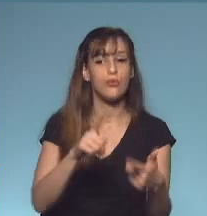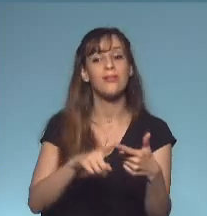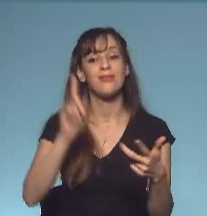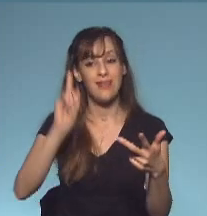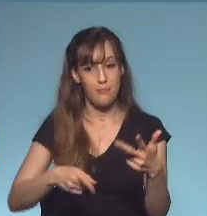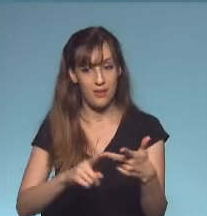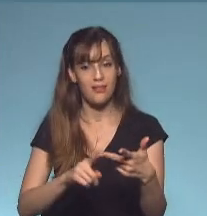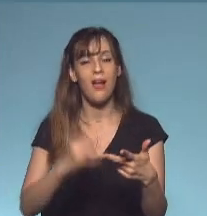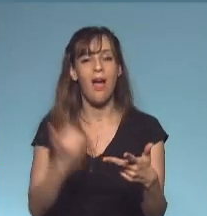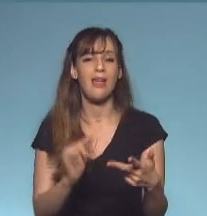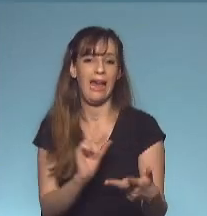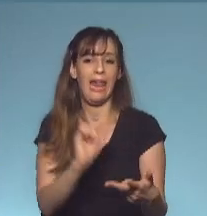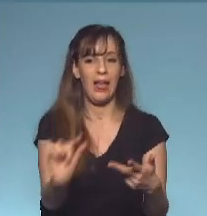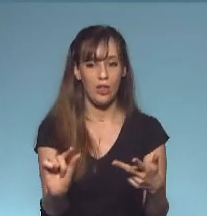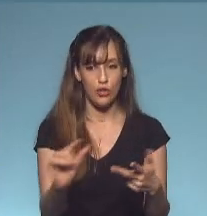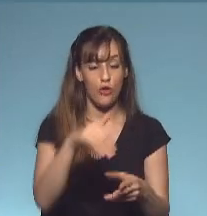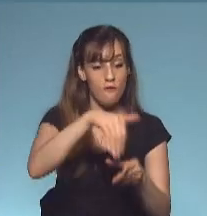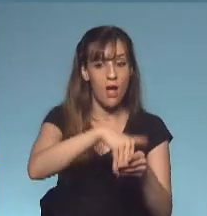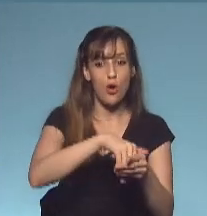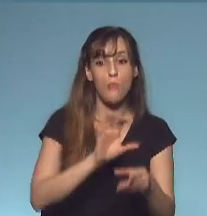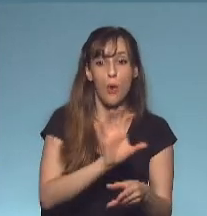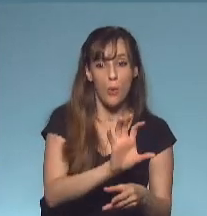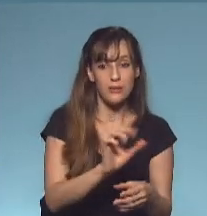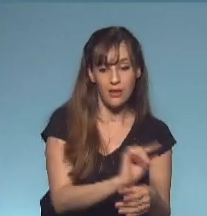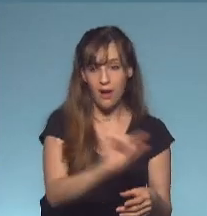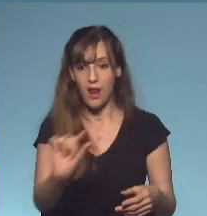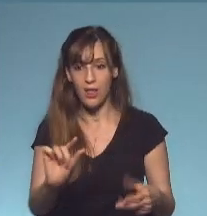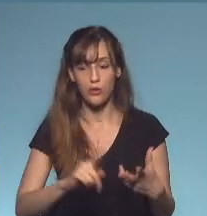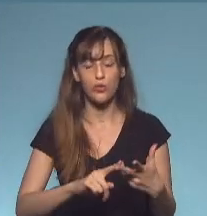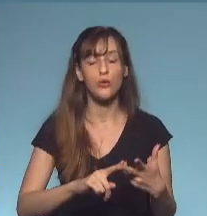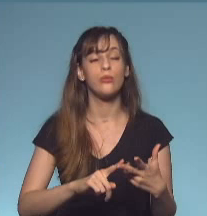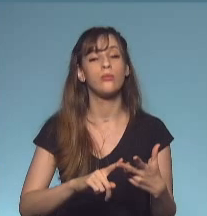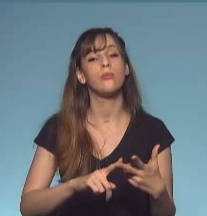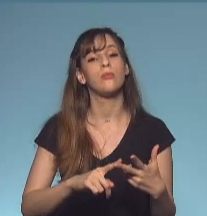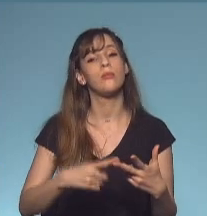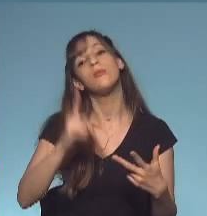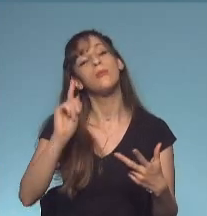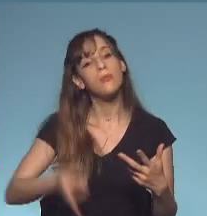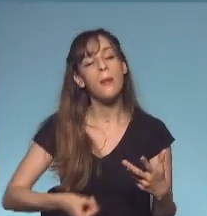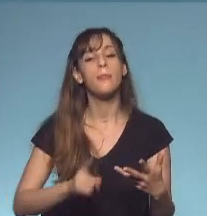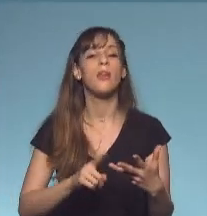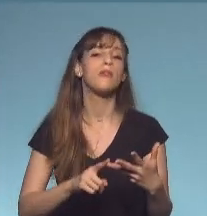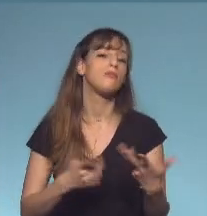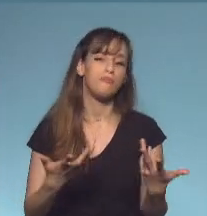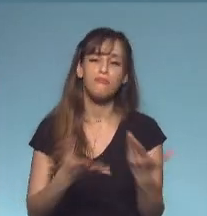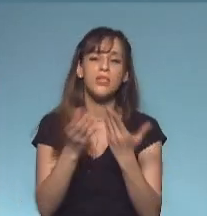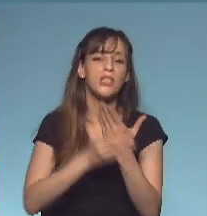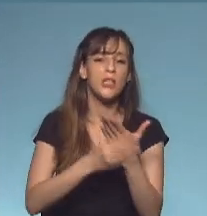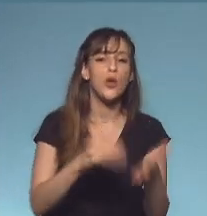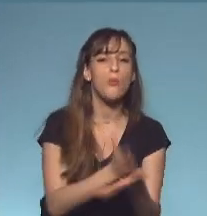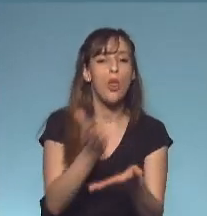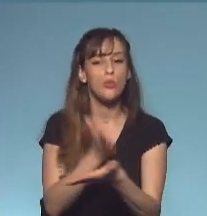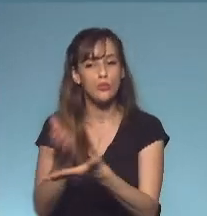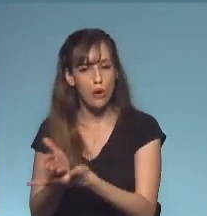de crédito del Banco Provincia, otras líneas del Ministerio de Producción y de